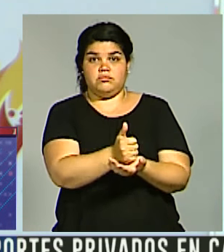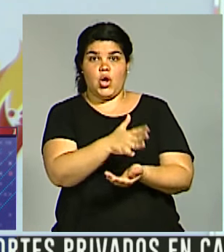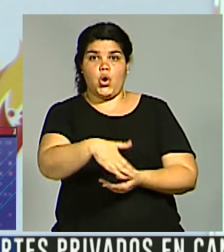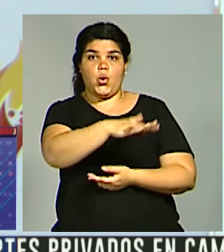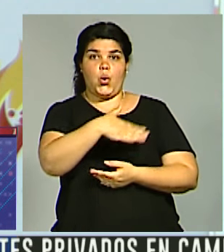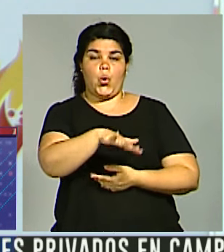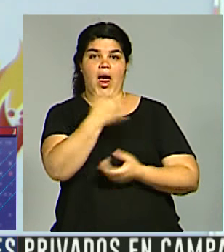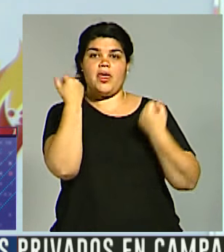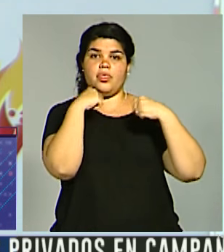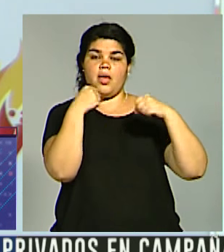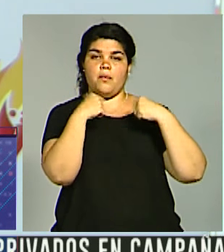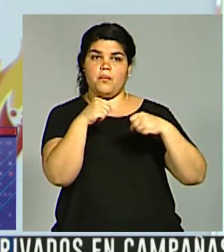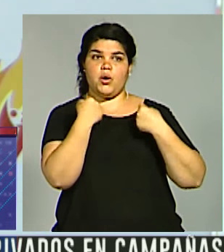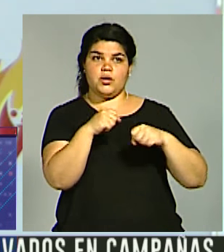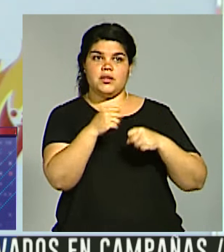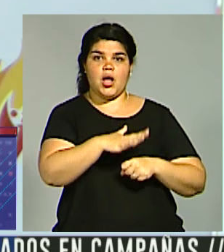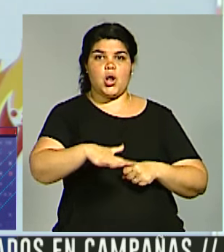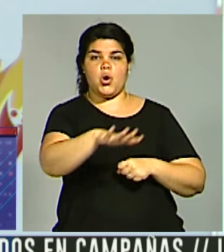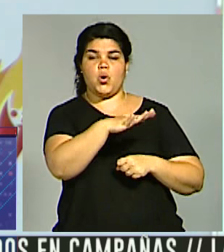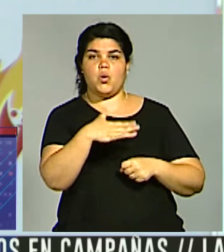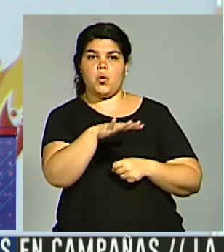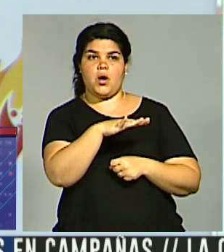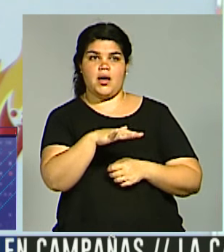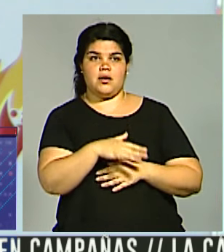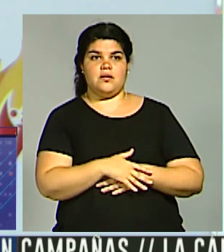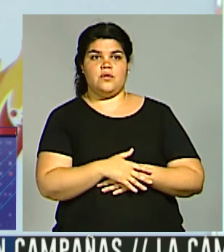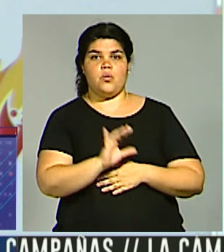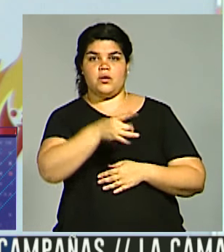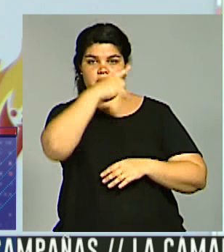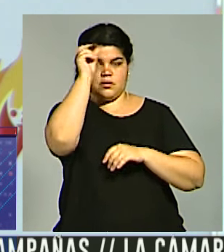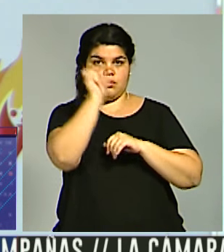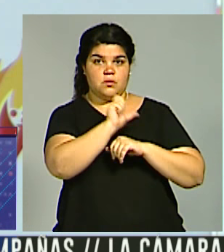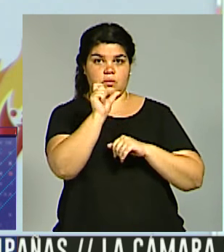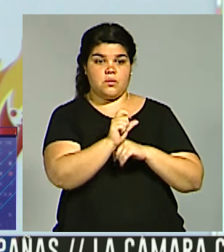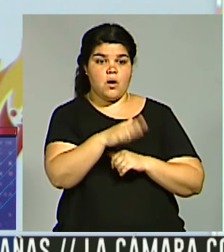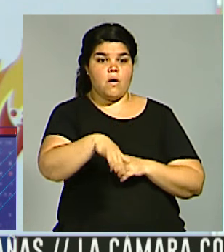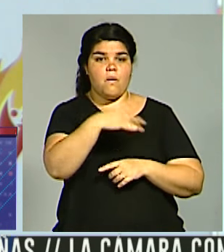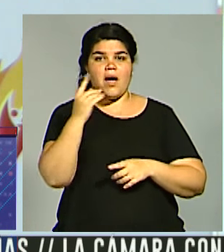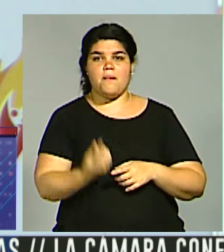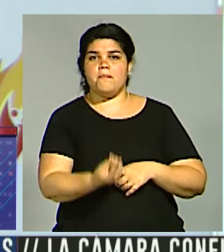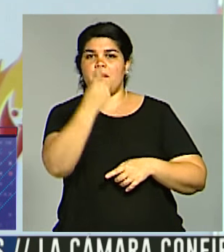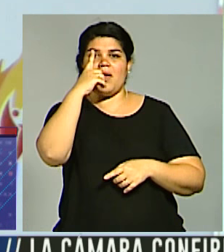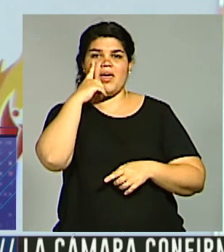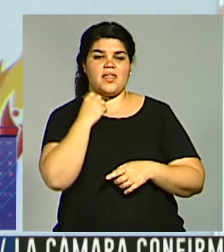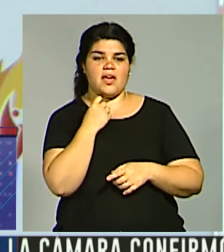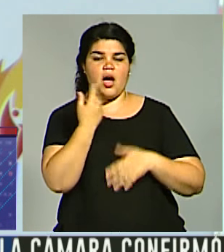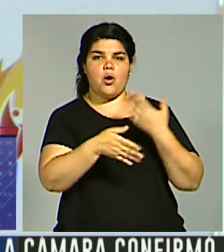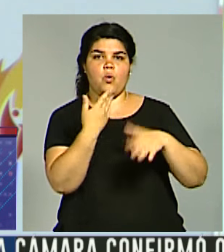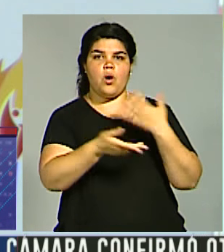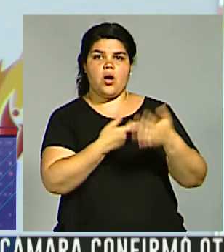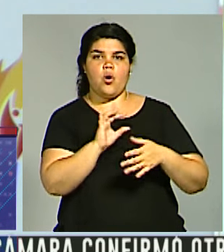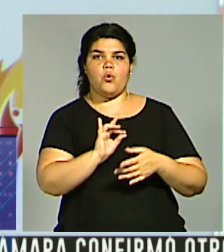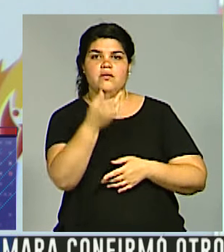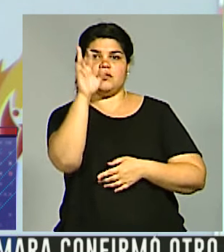de deportes, en el predio de la Universidad Nacional de Cuyo, habiéndose inaugurado hoy en esta jornada los Juegos Universitarios Regionales que van a